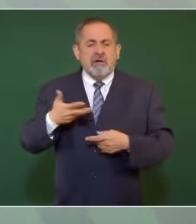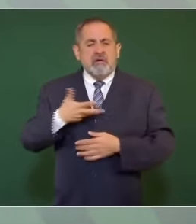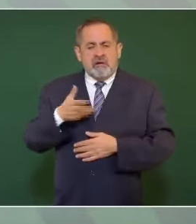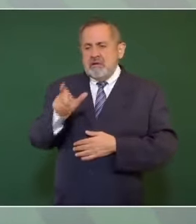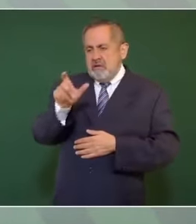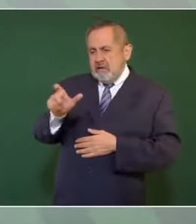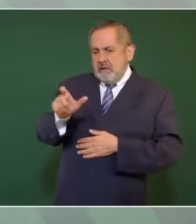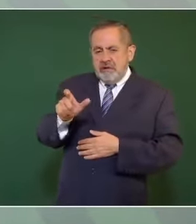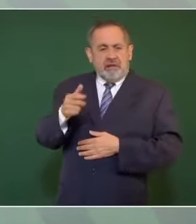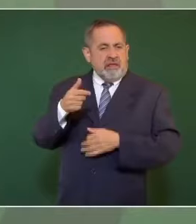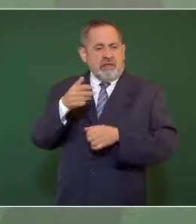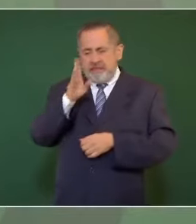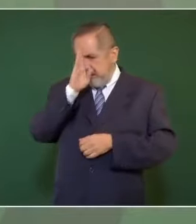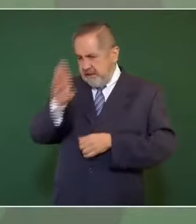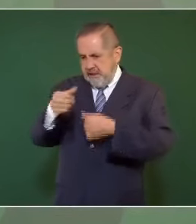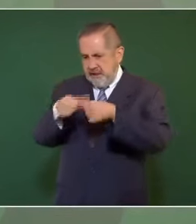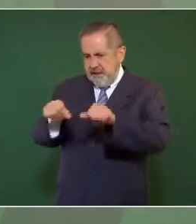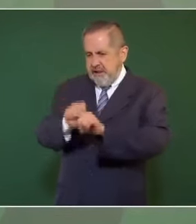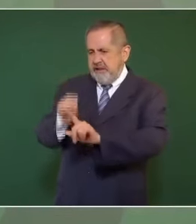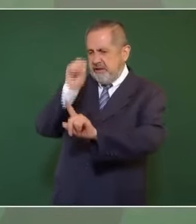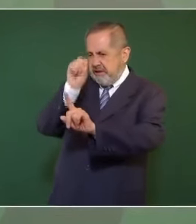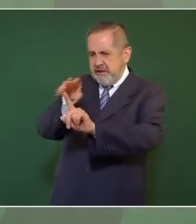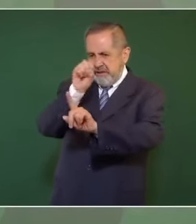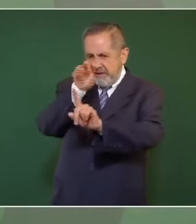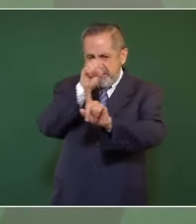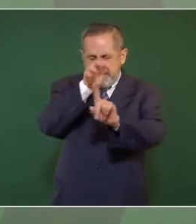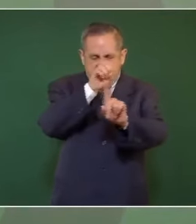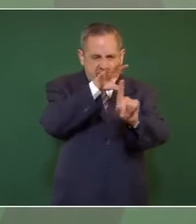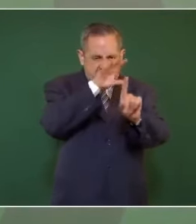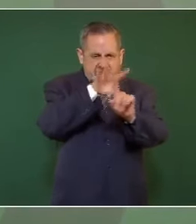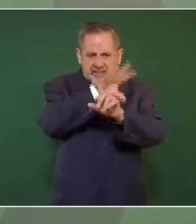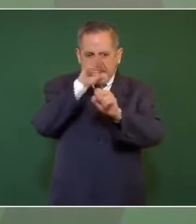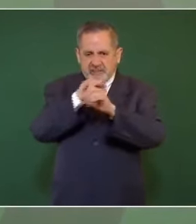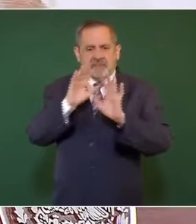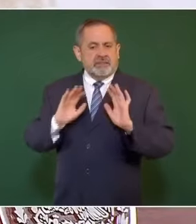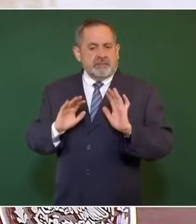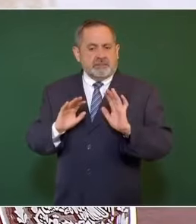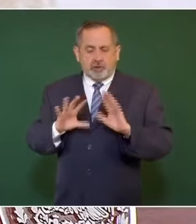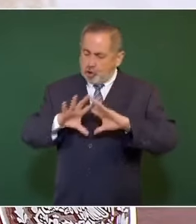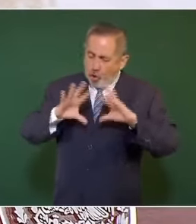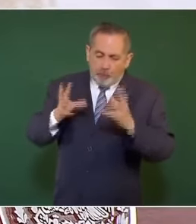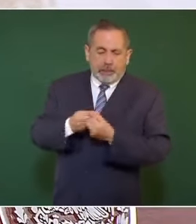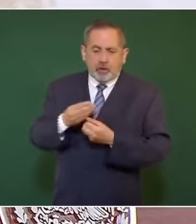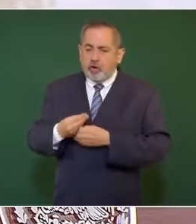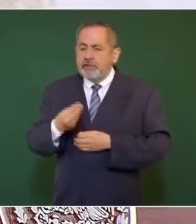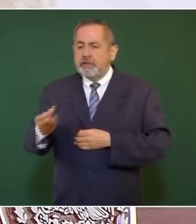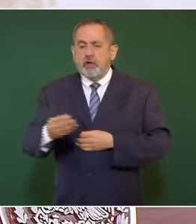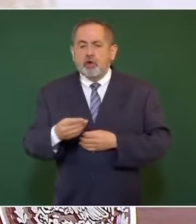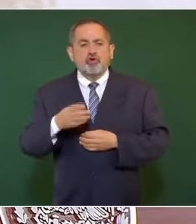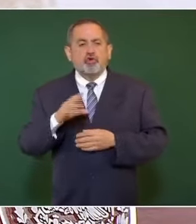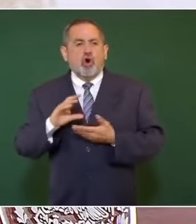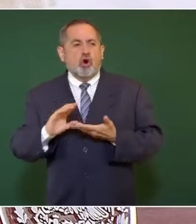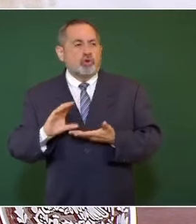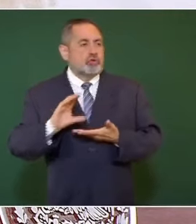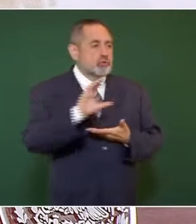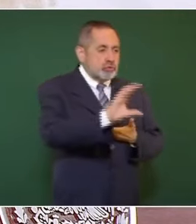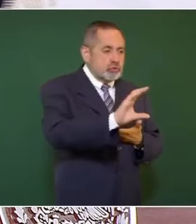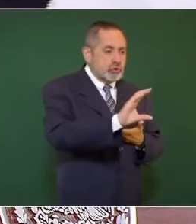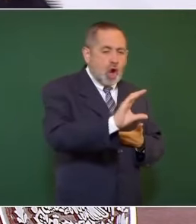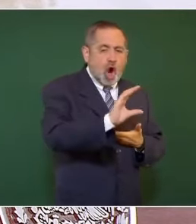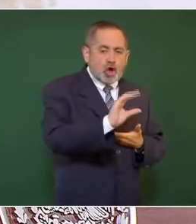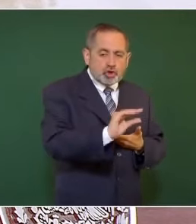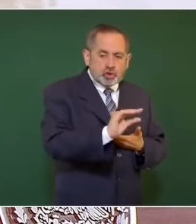sin intermediarios. Esto significa que le llega completo a la persona el apoyo, no